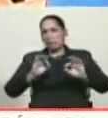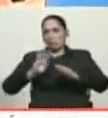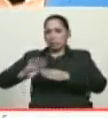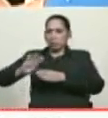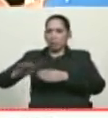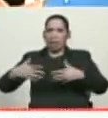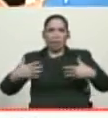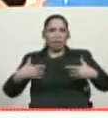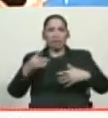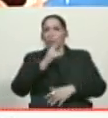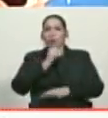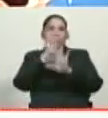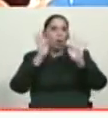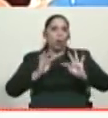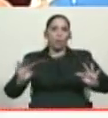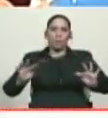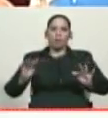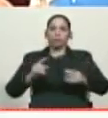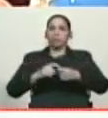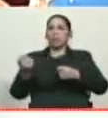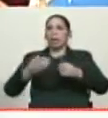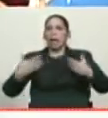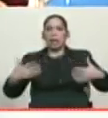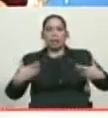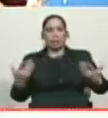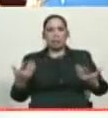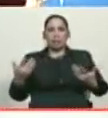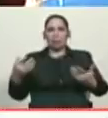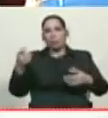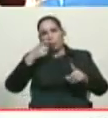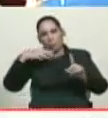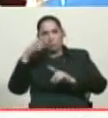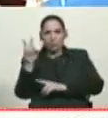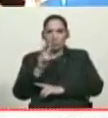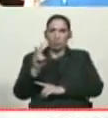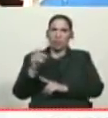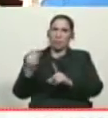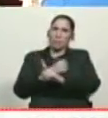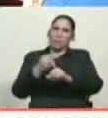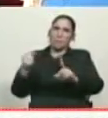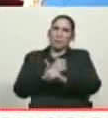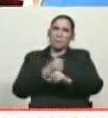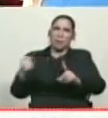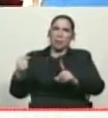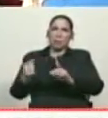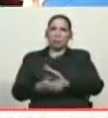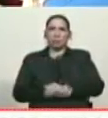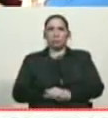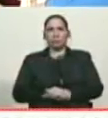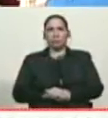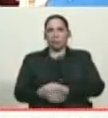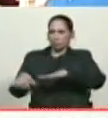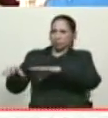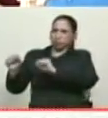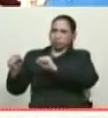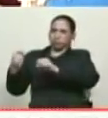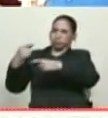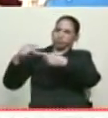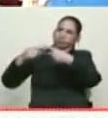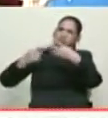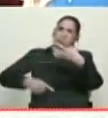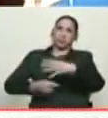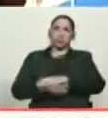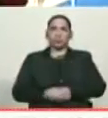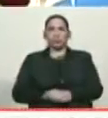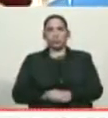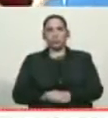hay forma que le quiten la alegría al pueblo de Venezuela. Ni saboteos, ni ataques desde afuera, ni amenazas al imperialismo, ni los traidores a la